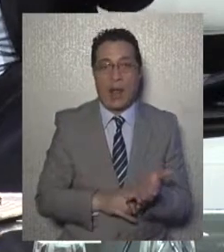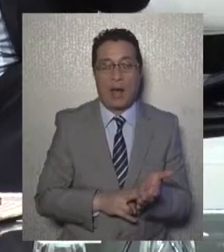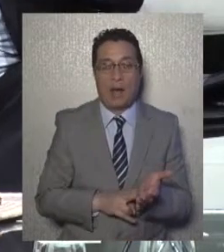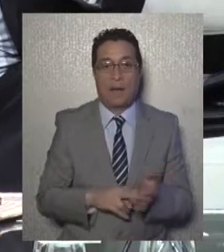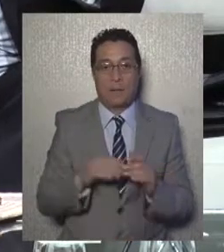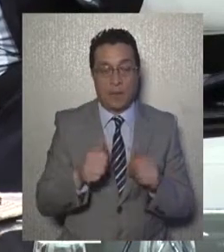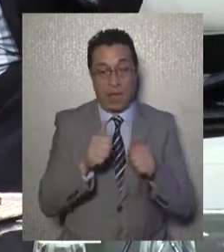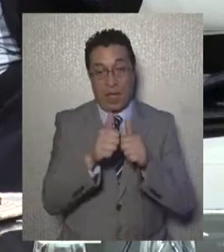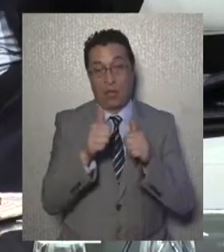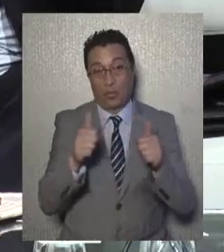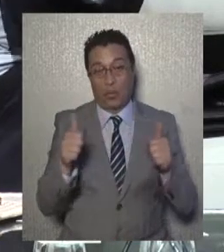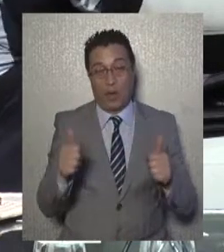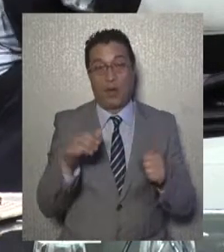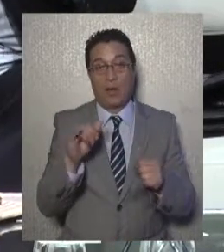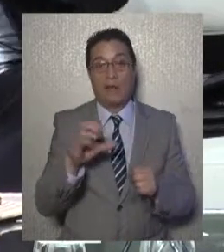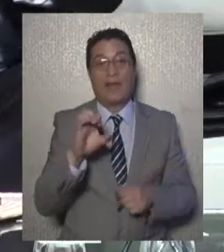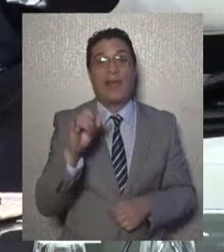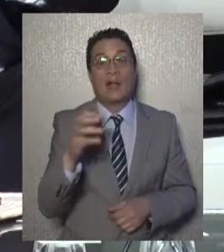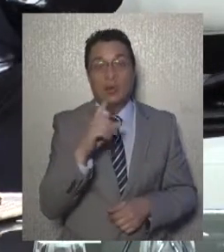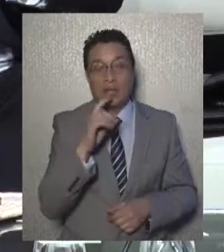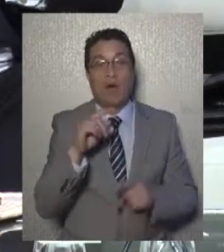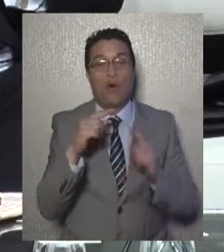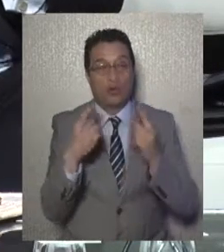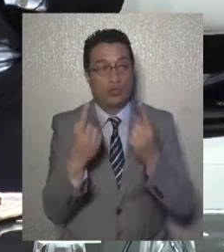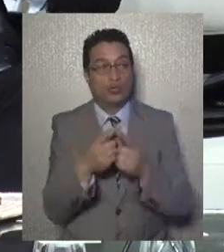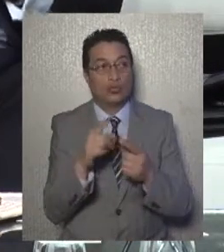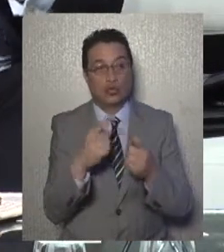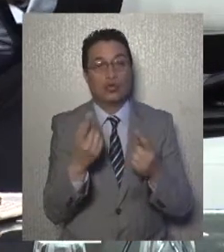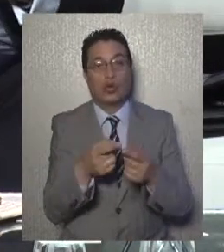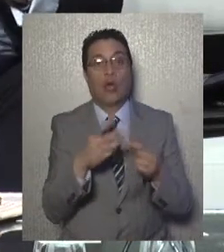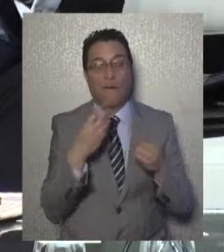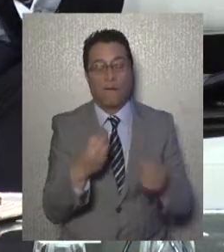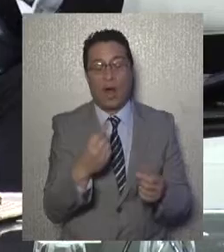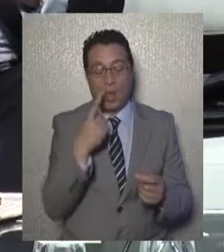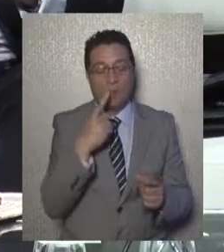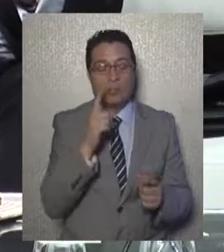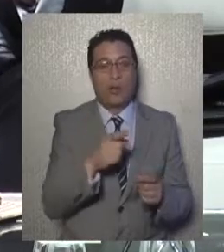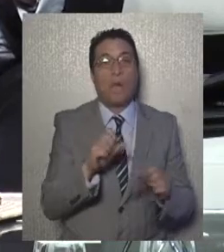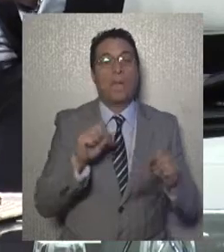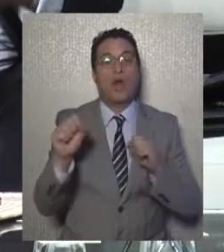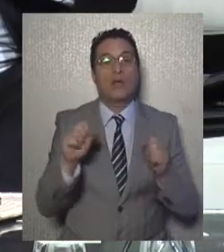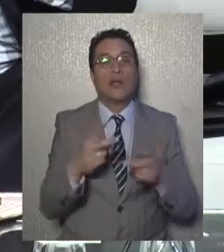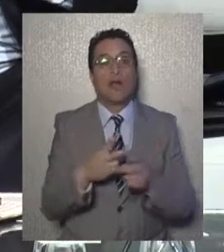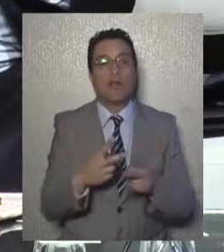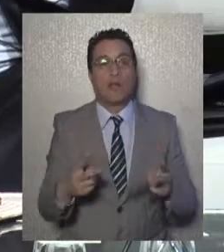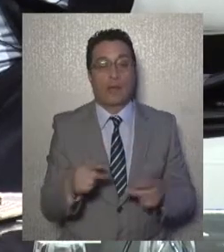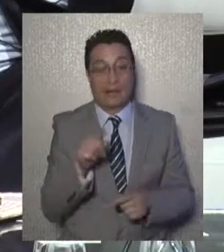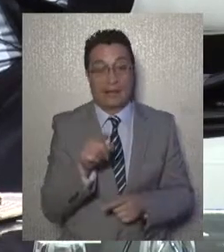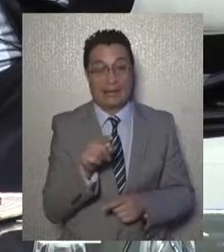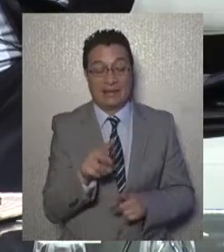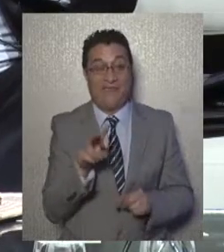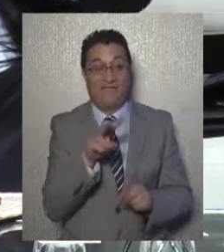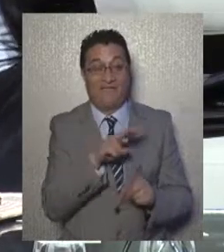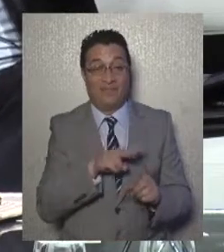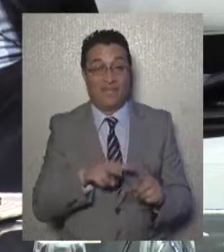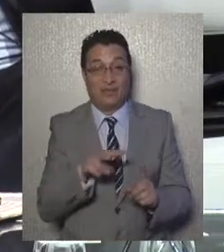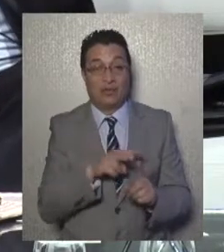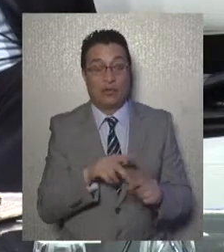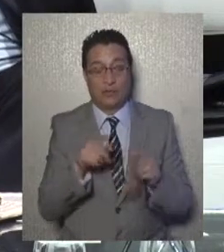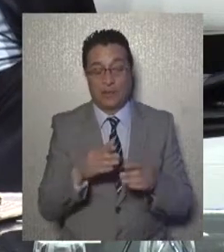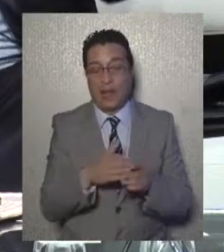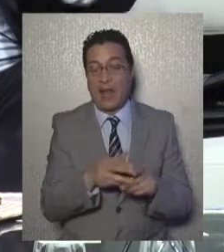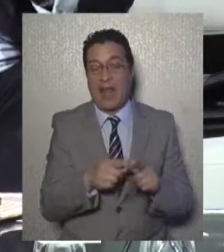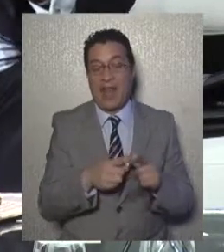las autoridades, tanto del Ejecutivo como del Legislativo, para que tomen buenas decisiones en políticas públicas. Y esa visión está en el largo